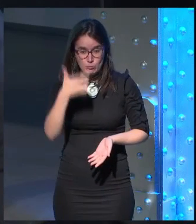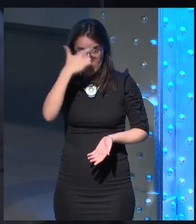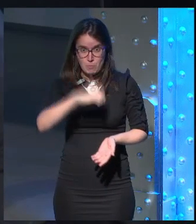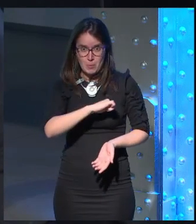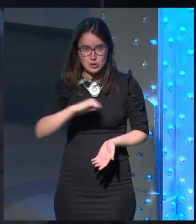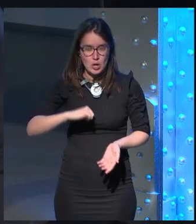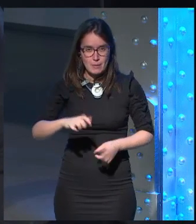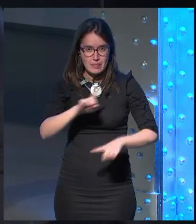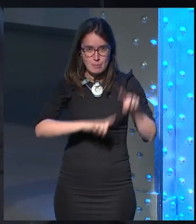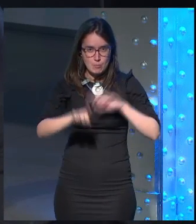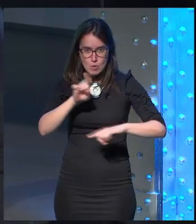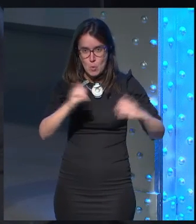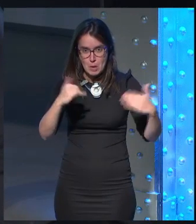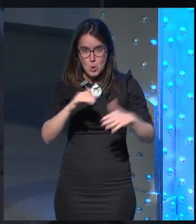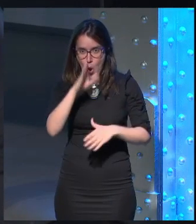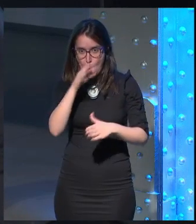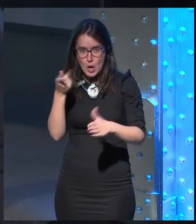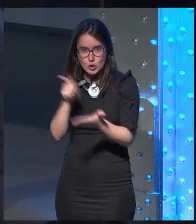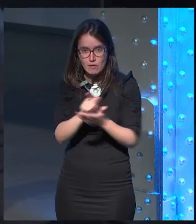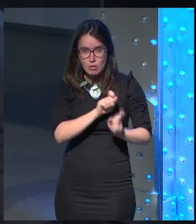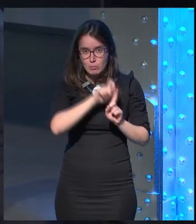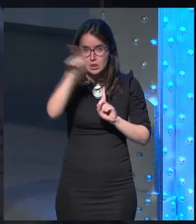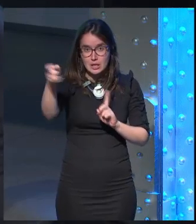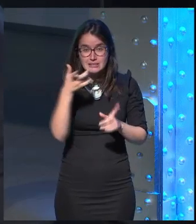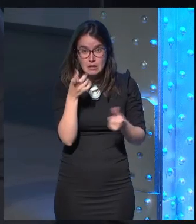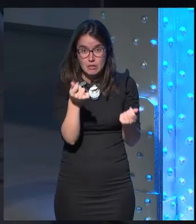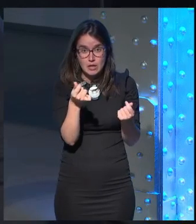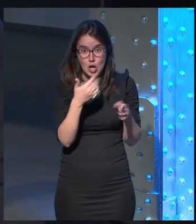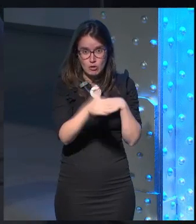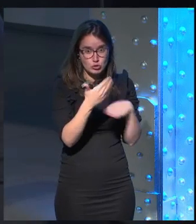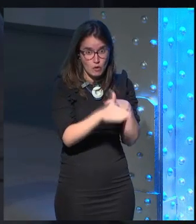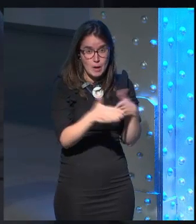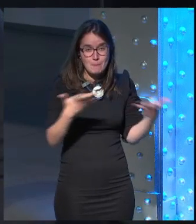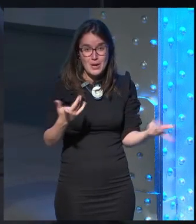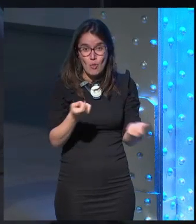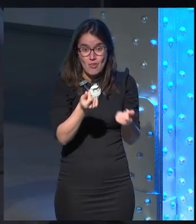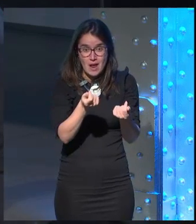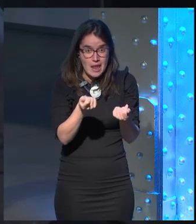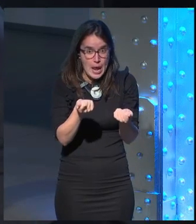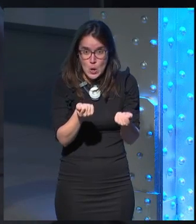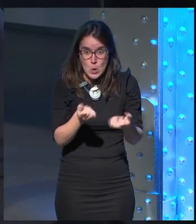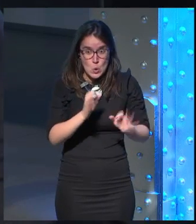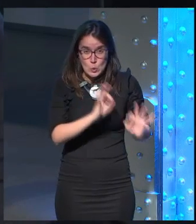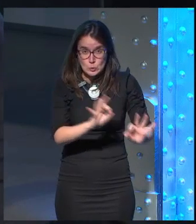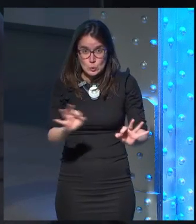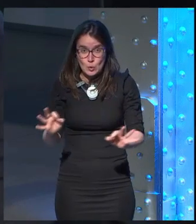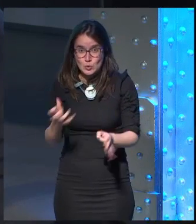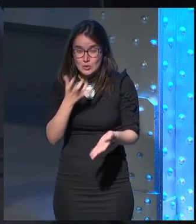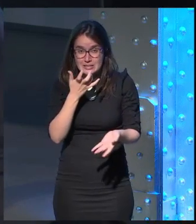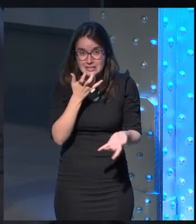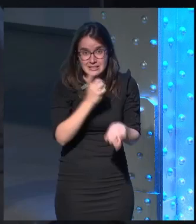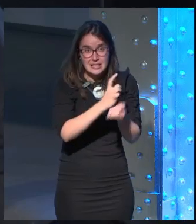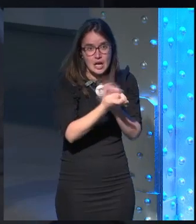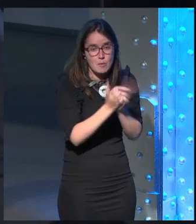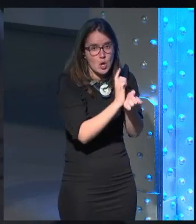Personalmente no tengo ningún problema en que se vuelva a la Luna si tuviéramos cantidad ilimitada de dinero. El problema que tenemos es que siempre se cambia la dirección